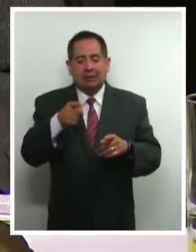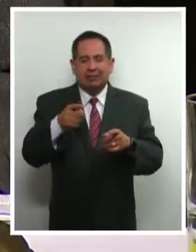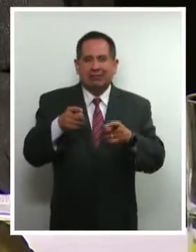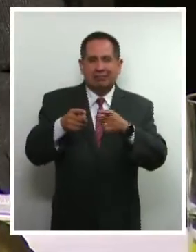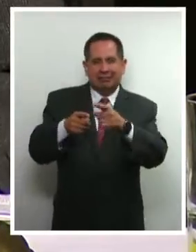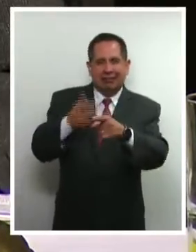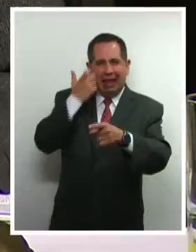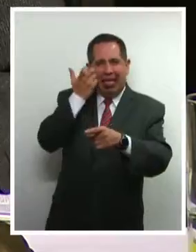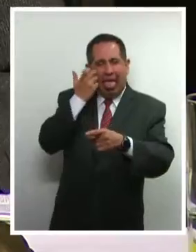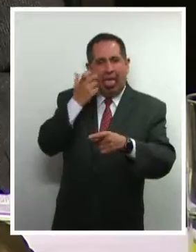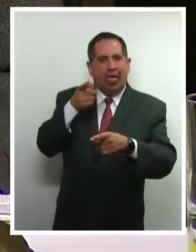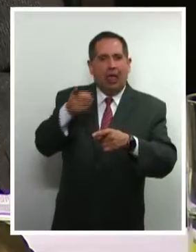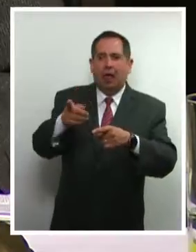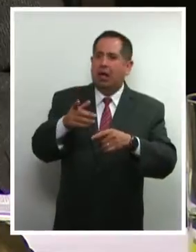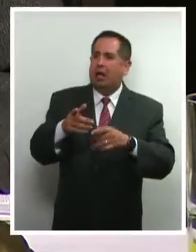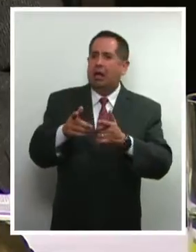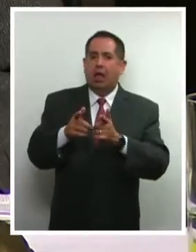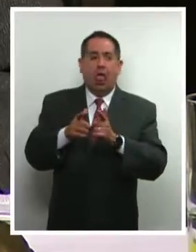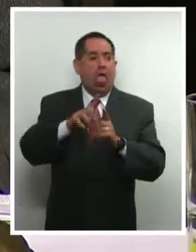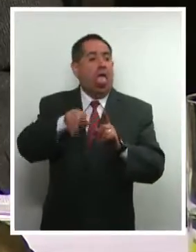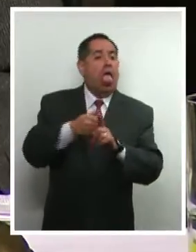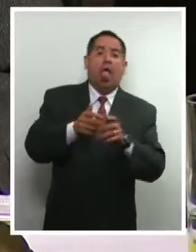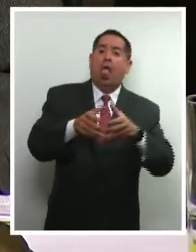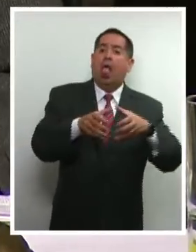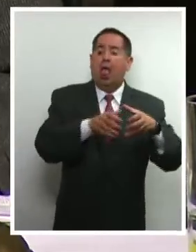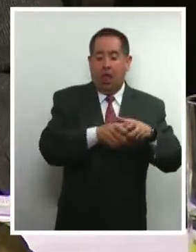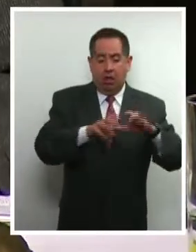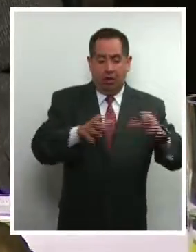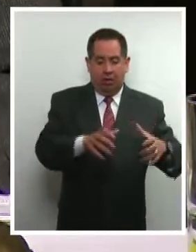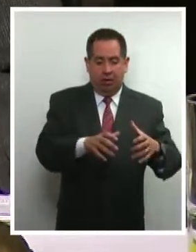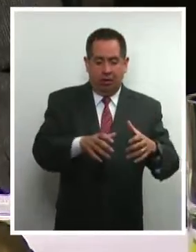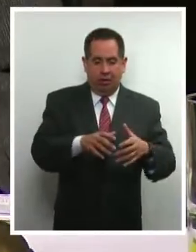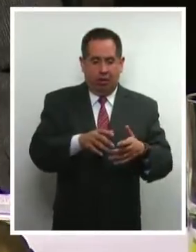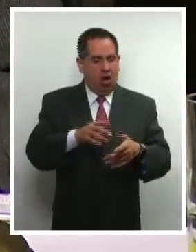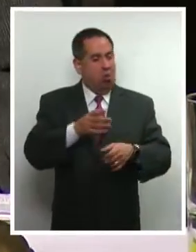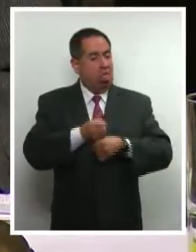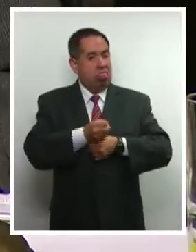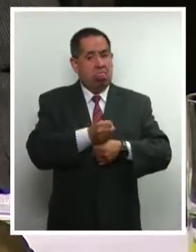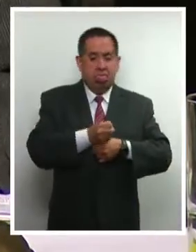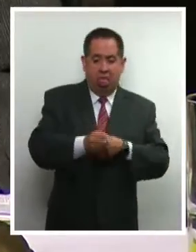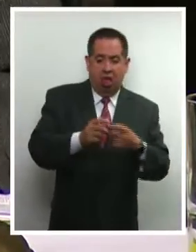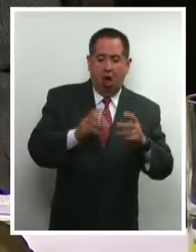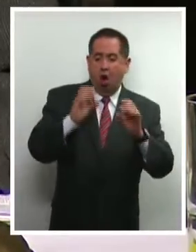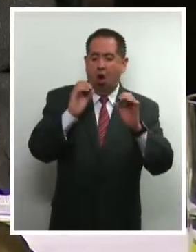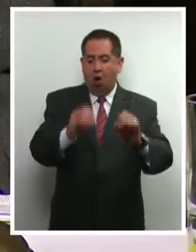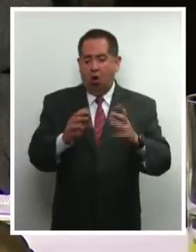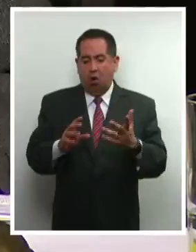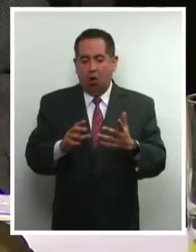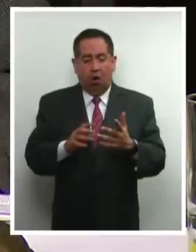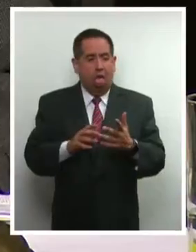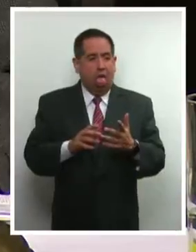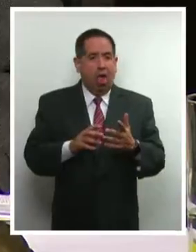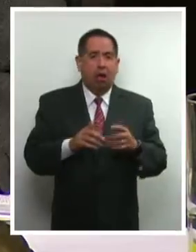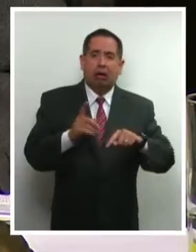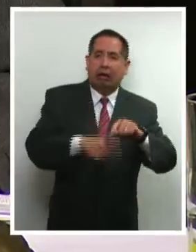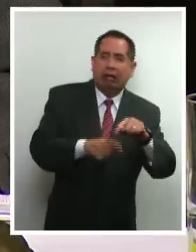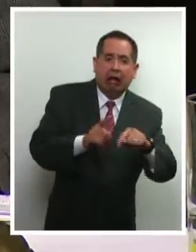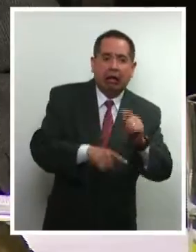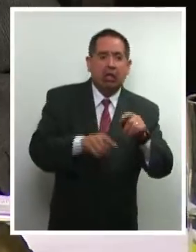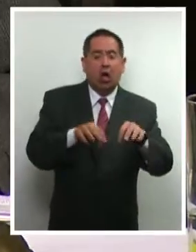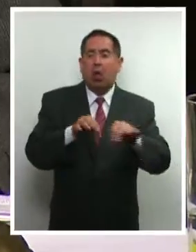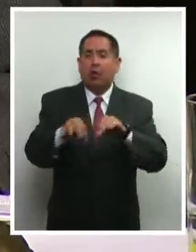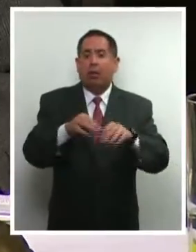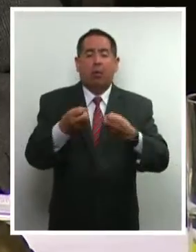lógica de un recurso parlamentario que promueva el tortuguismo o la inhabilitación del trabajo